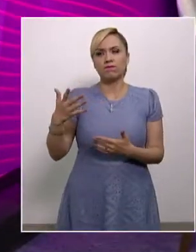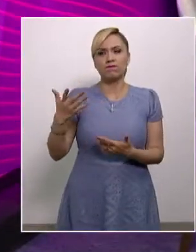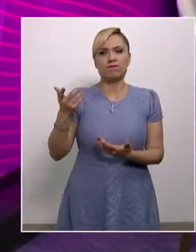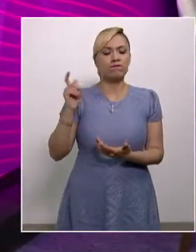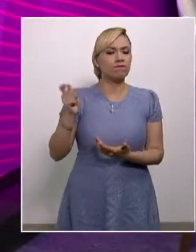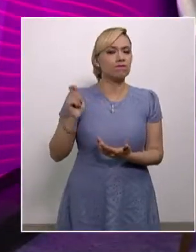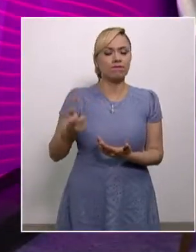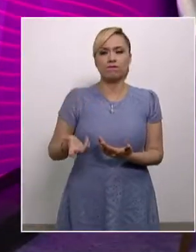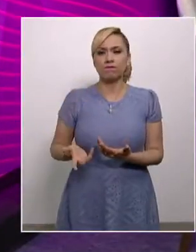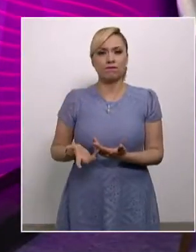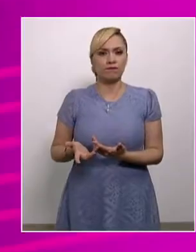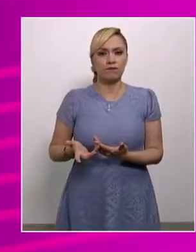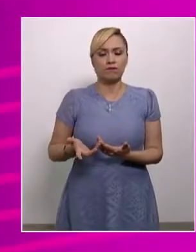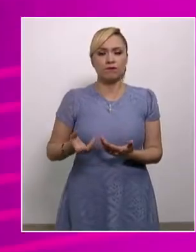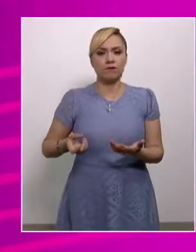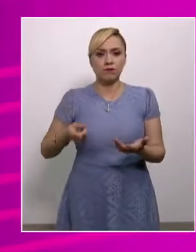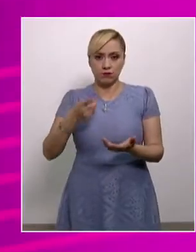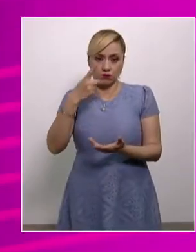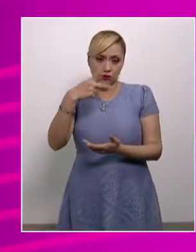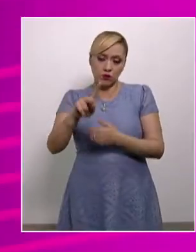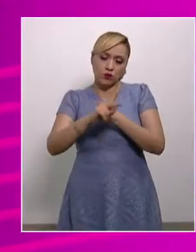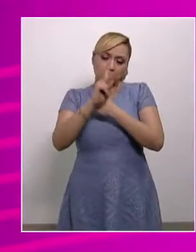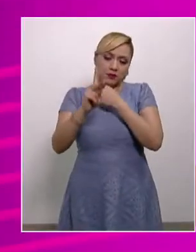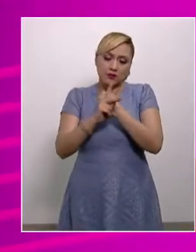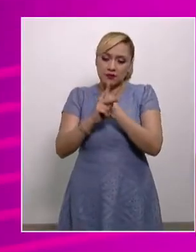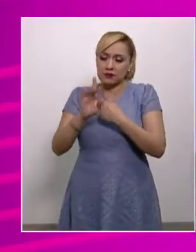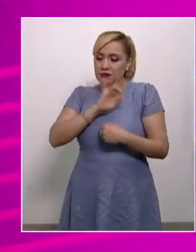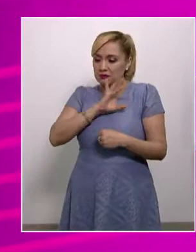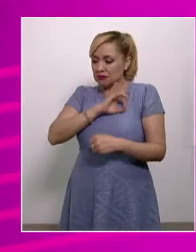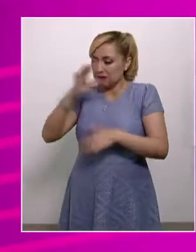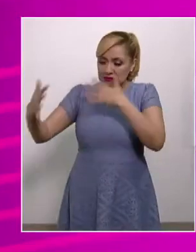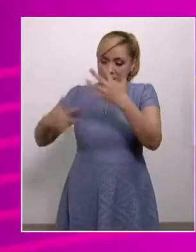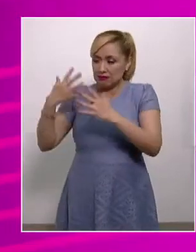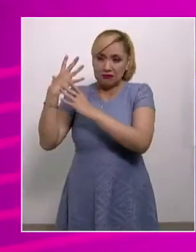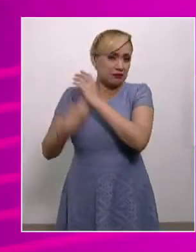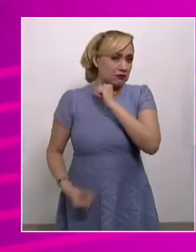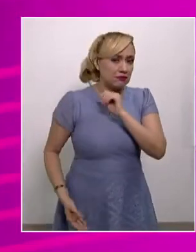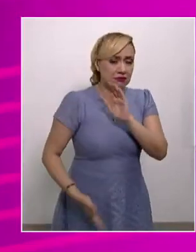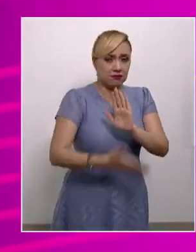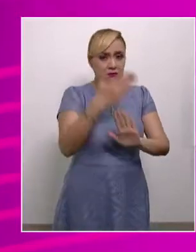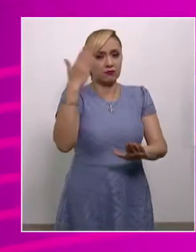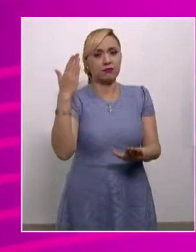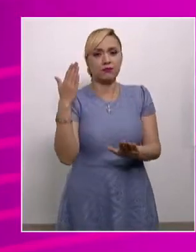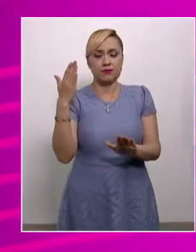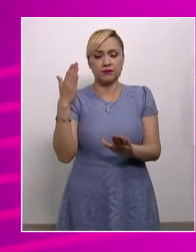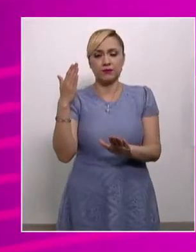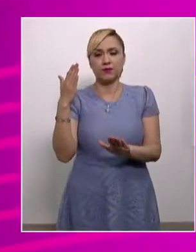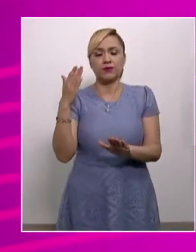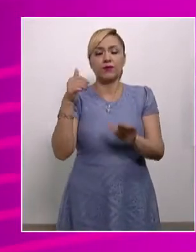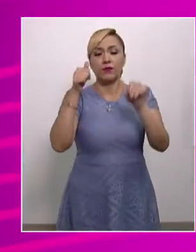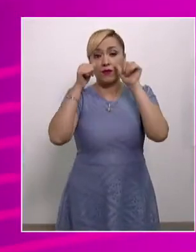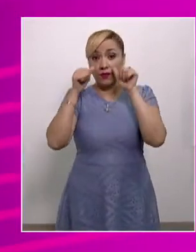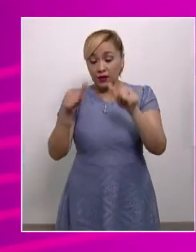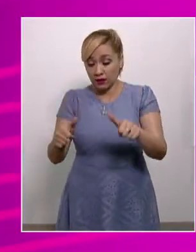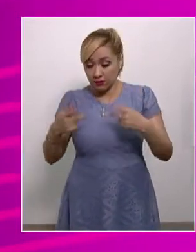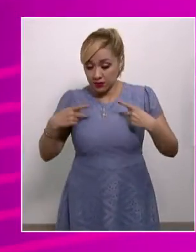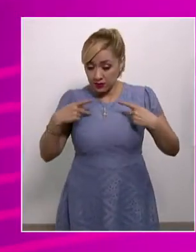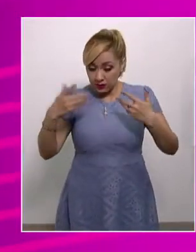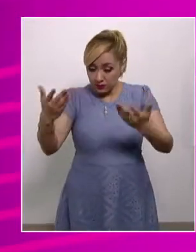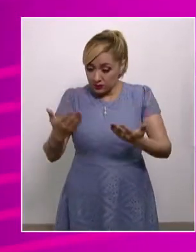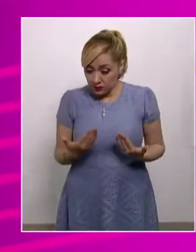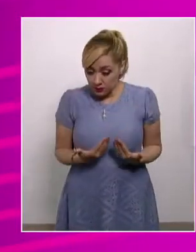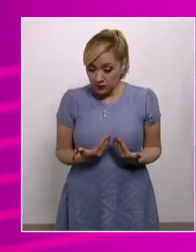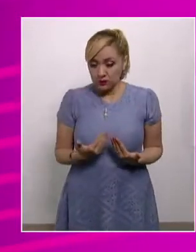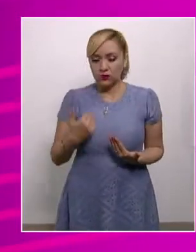a salir de tu país por situaciones de violencia, y al atender a estas personas, creemos